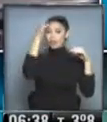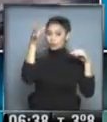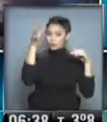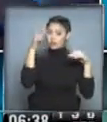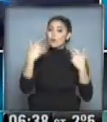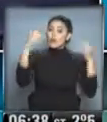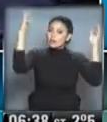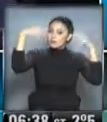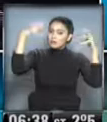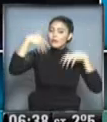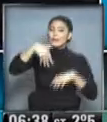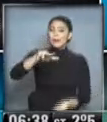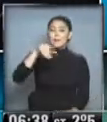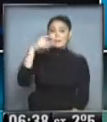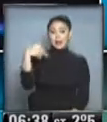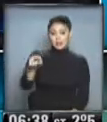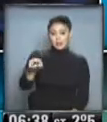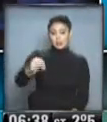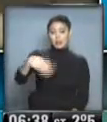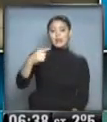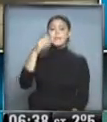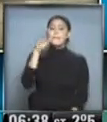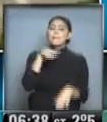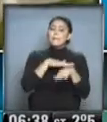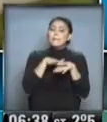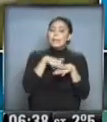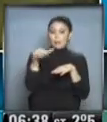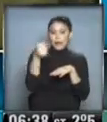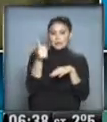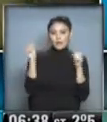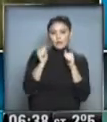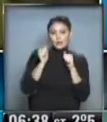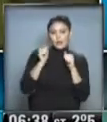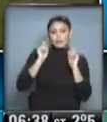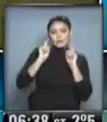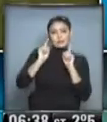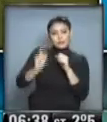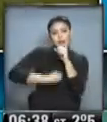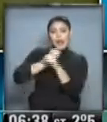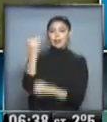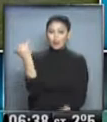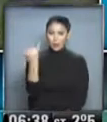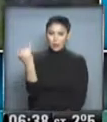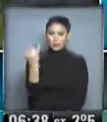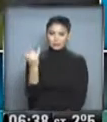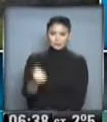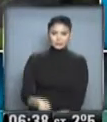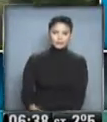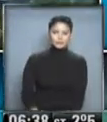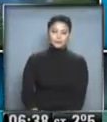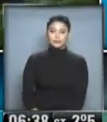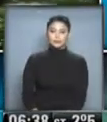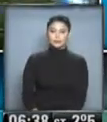esperan posibles lluvias para el feriado de mañana con una mínima de 6 grados. El frío se mantendrá hasta el jueves.